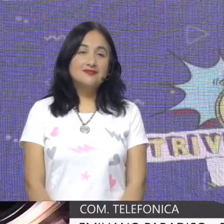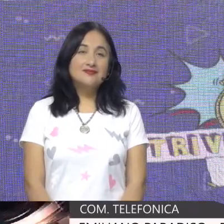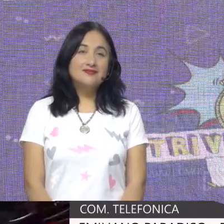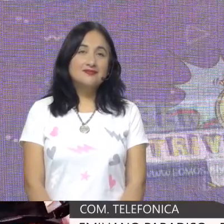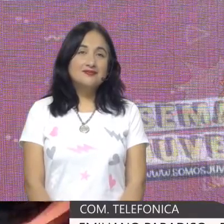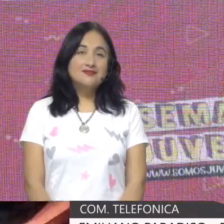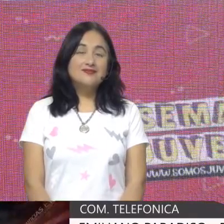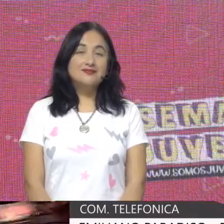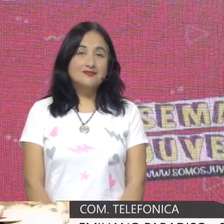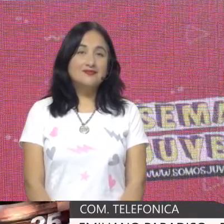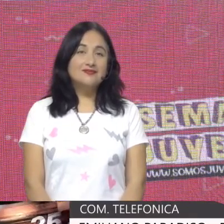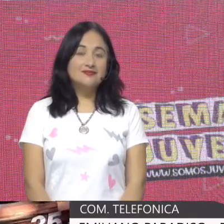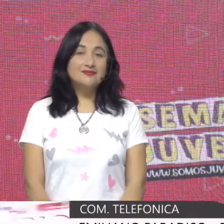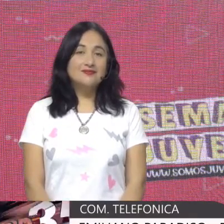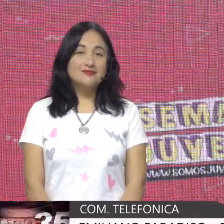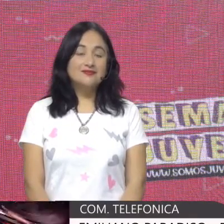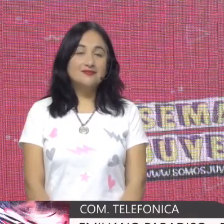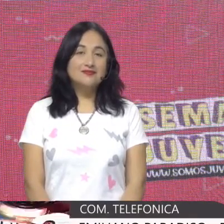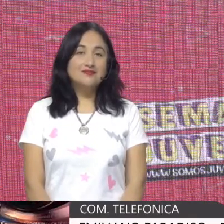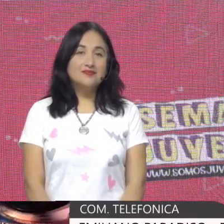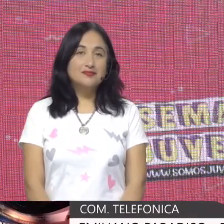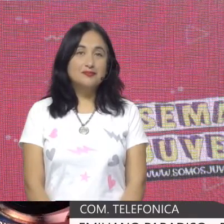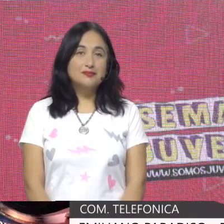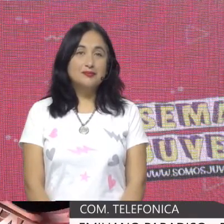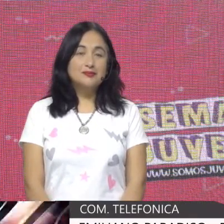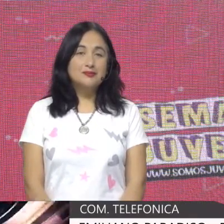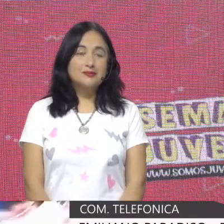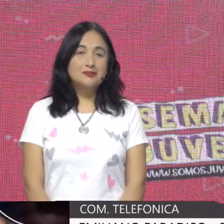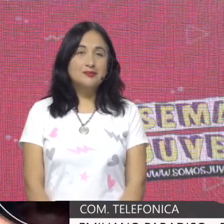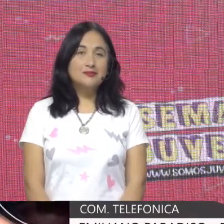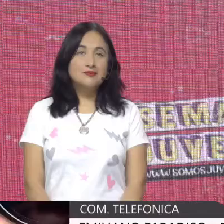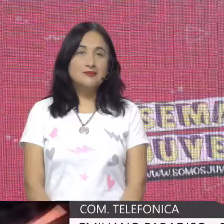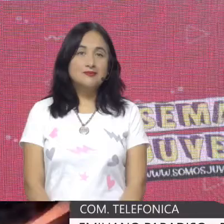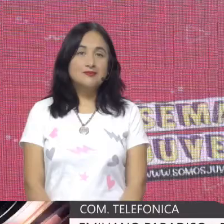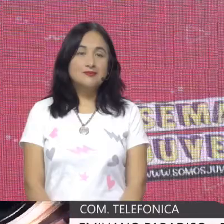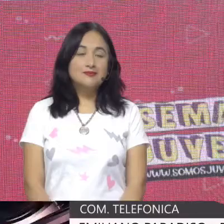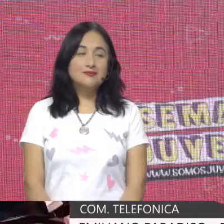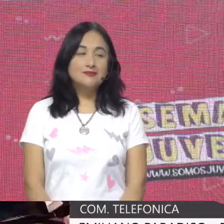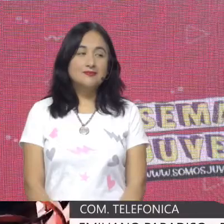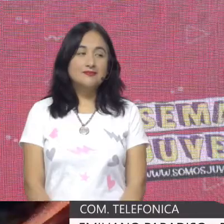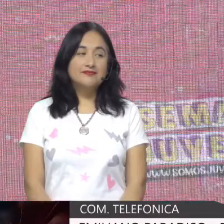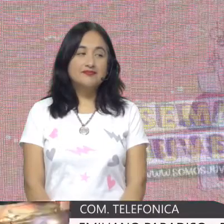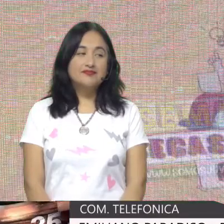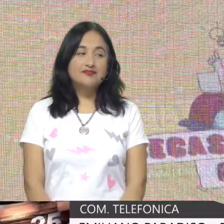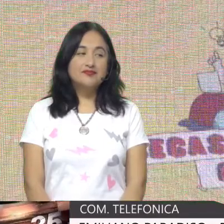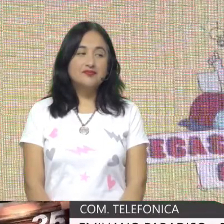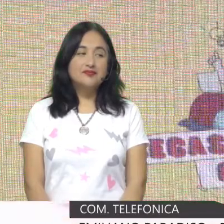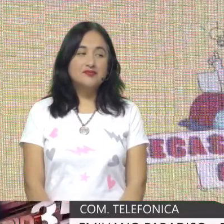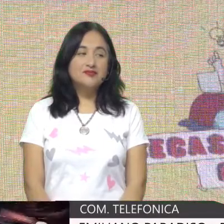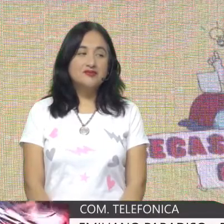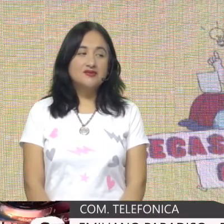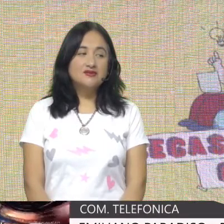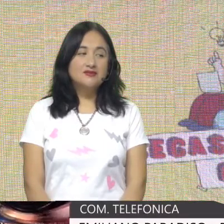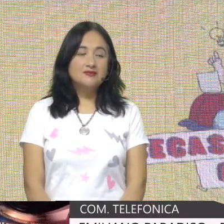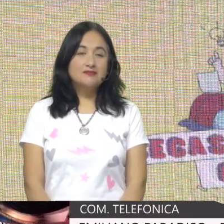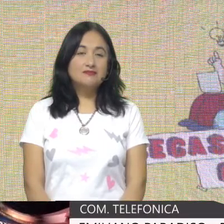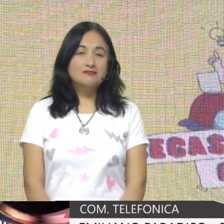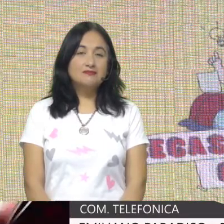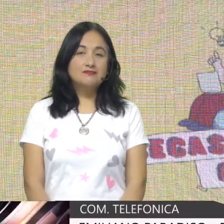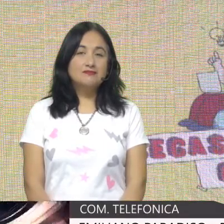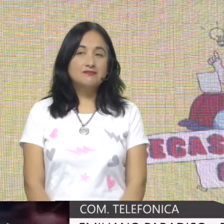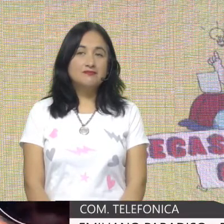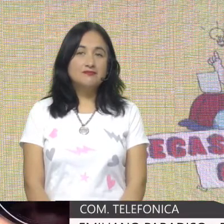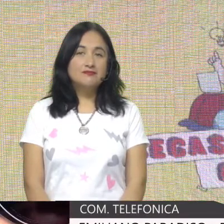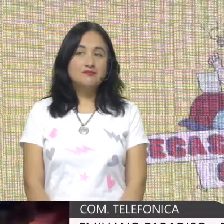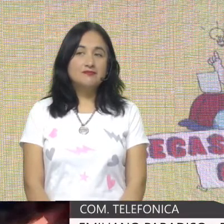trivia de cultura, en donde, bueno, todos directamente van al segmento de trivia, se meten a la trivia de cultura, las